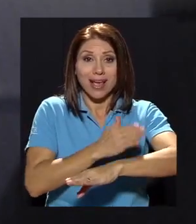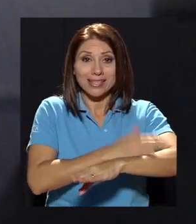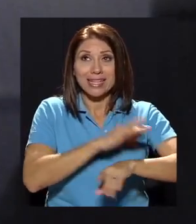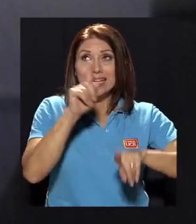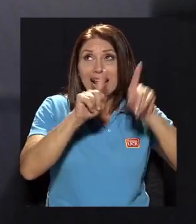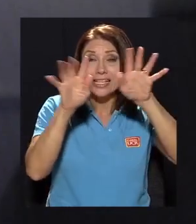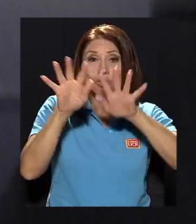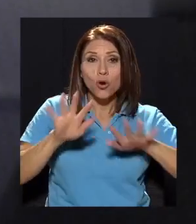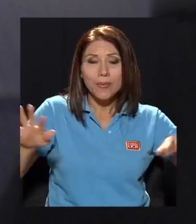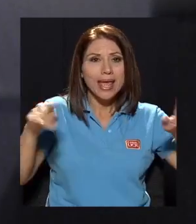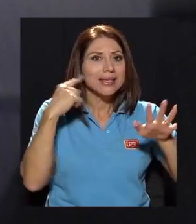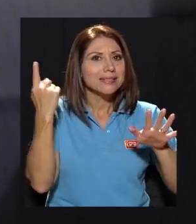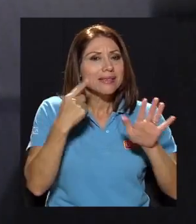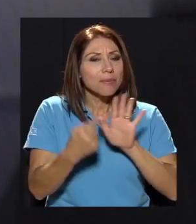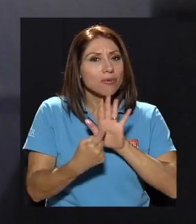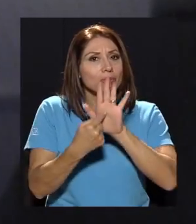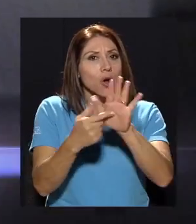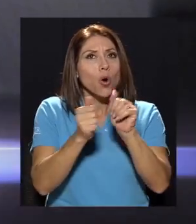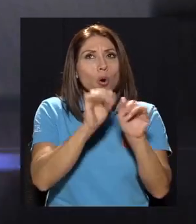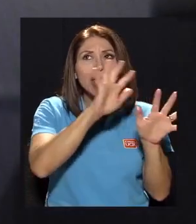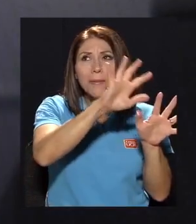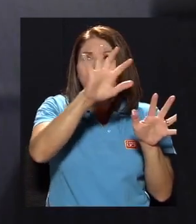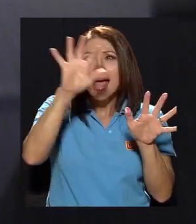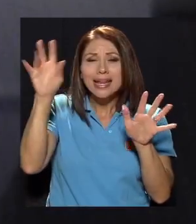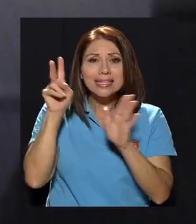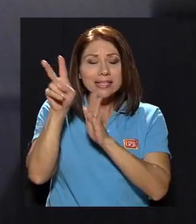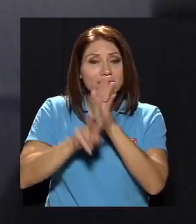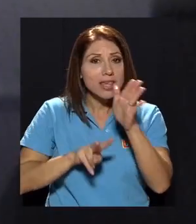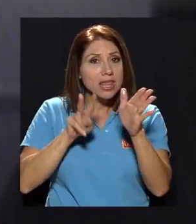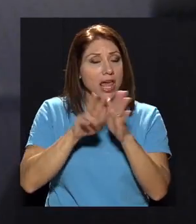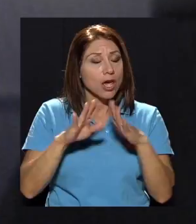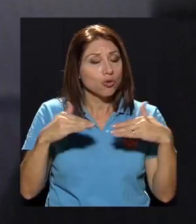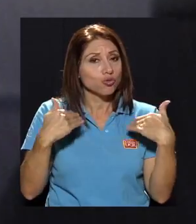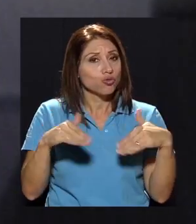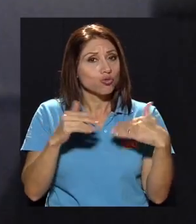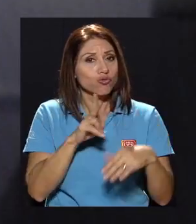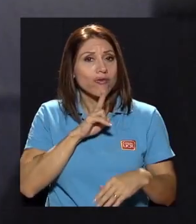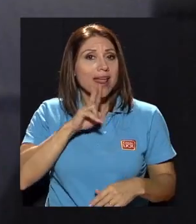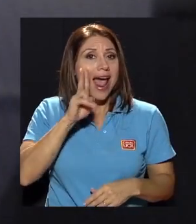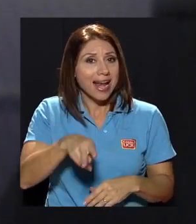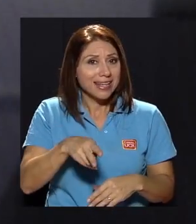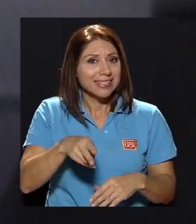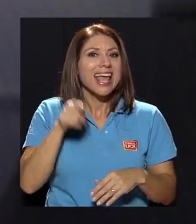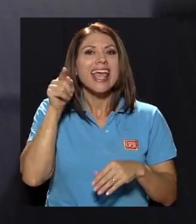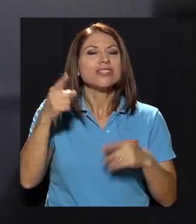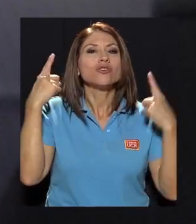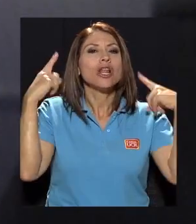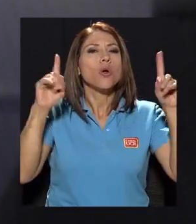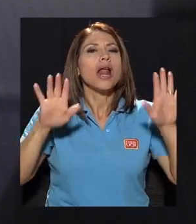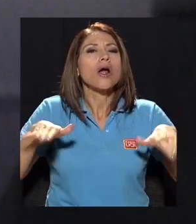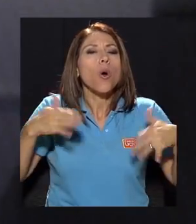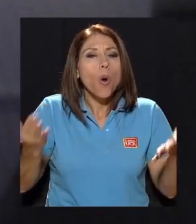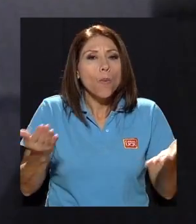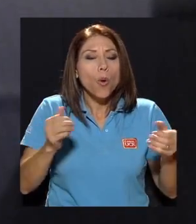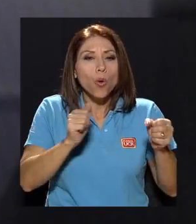siempre con imágenes y videos de alta resolución reales, ¿sí?, obtenidas por satélites y telescopios